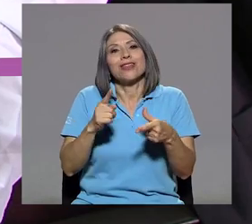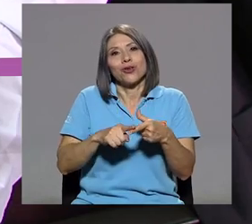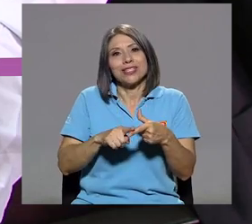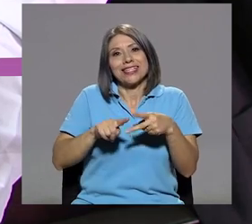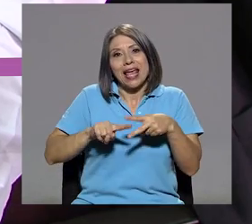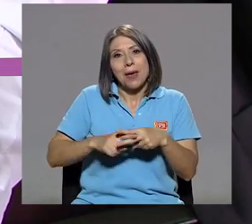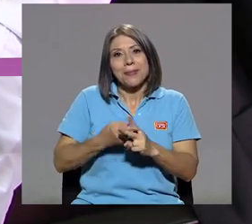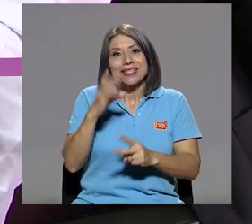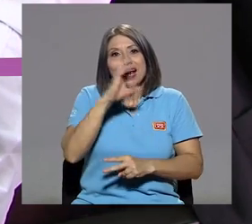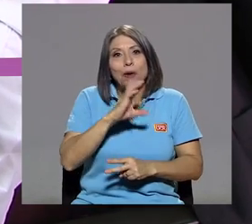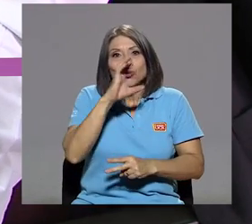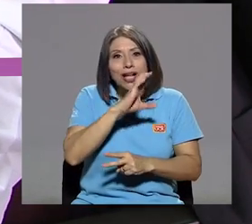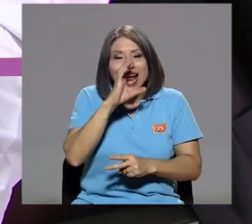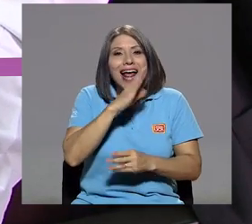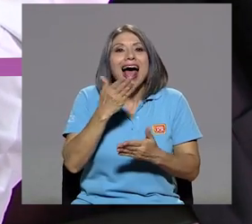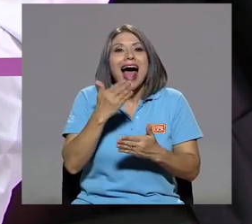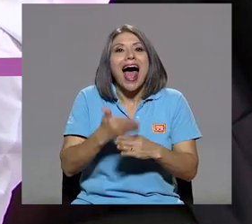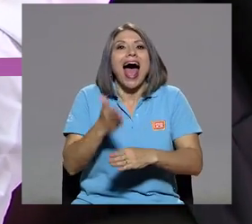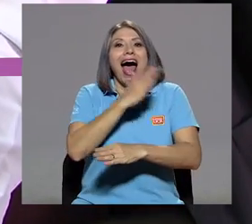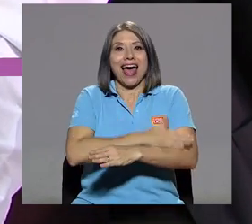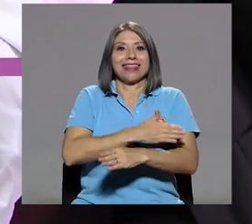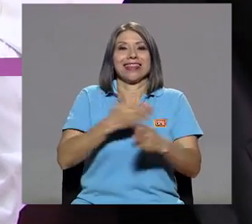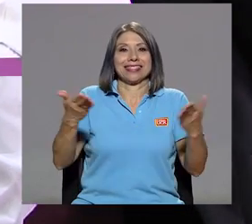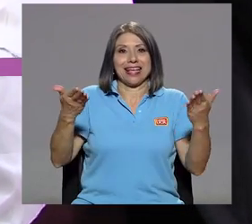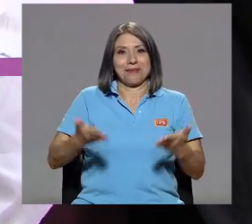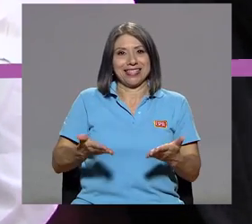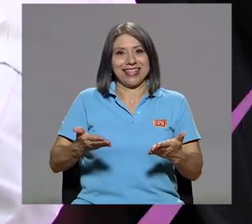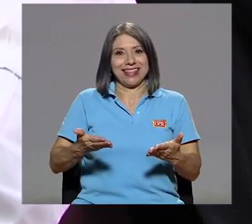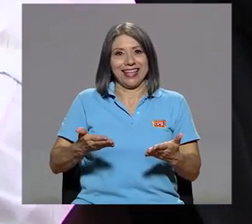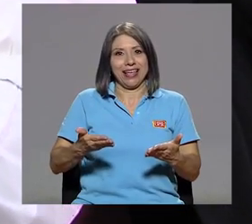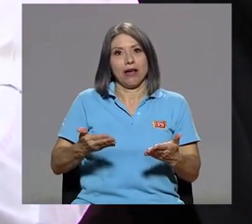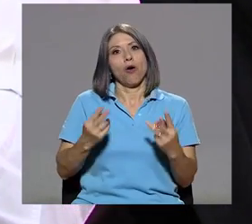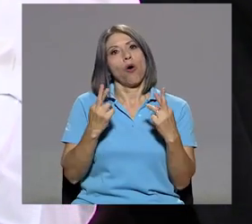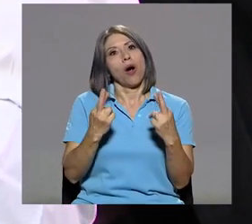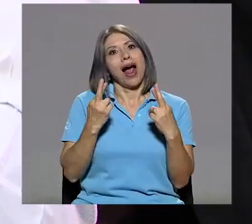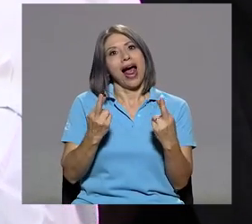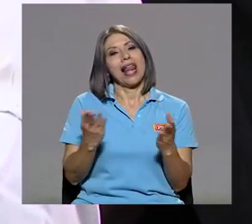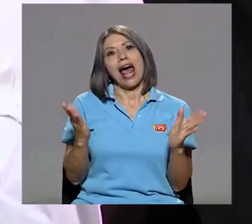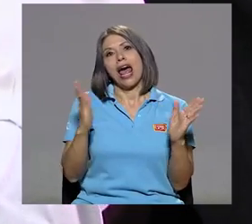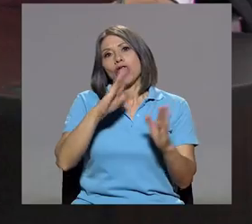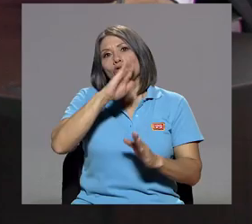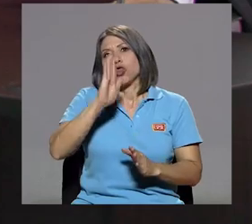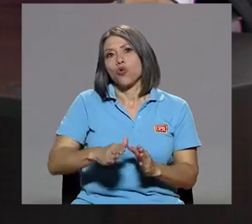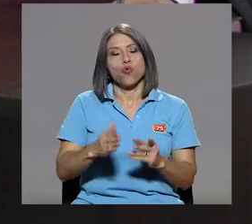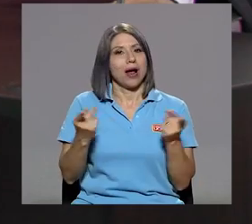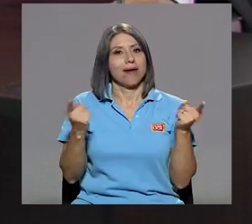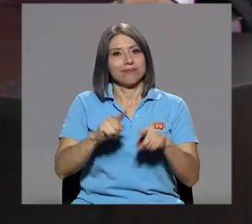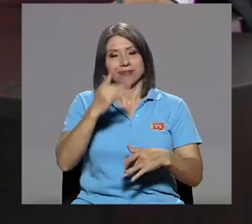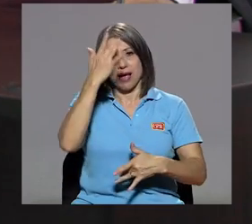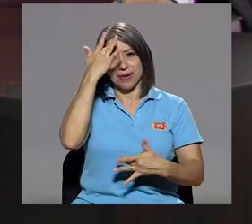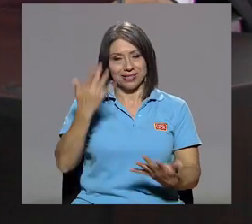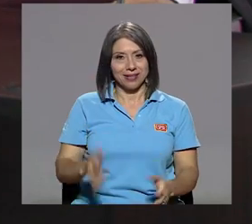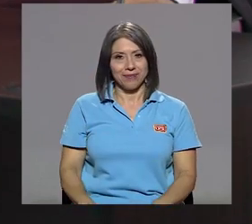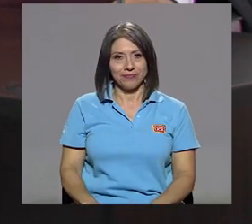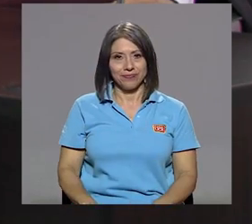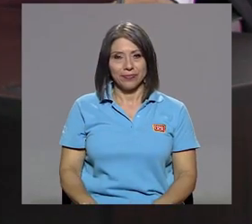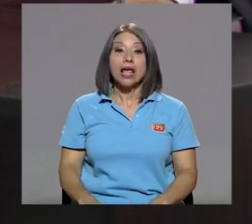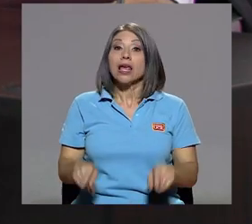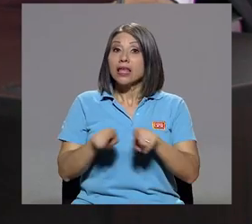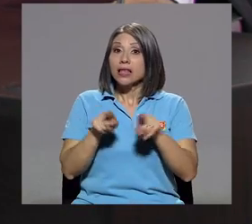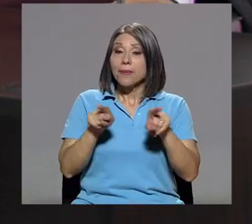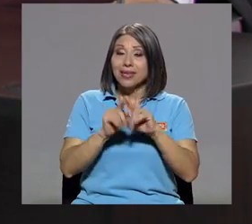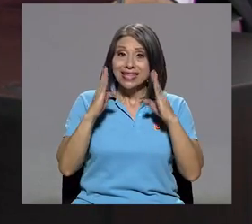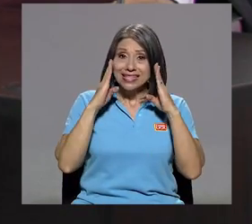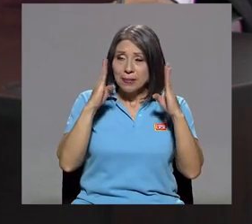buscarlo antes de que esté presente, ojalá para que nunca aparezca, ¿verdad? Sí, claro. Esa sería la forma de verlo. Y estar